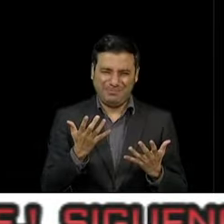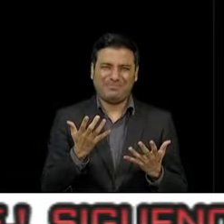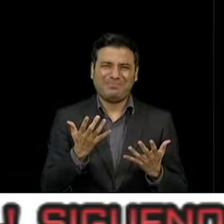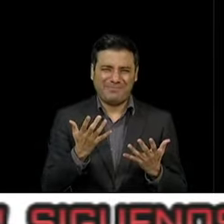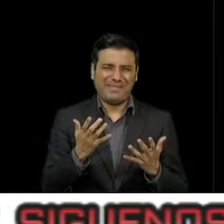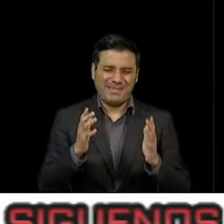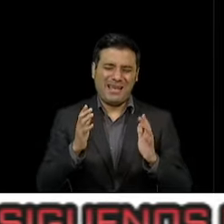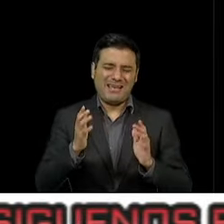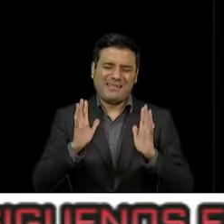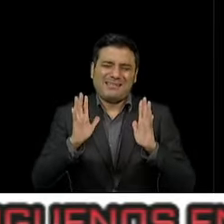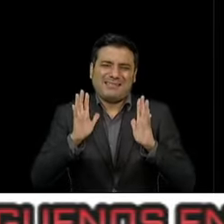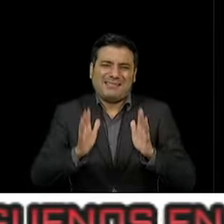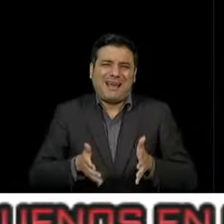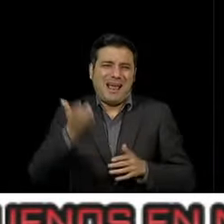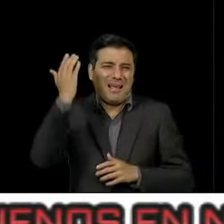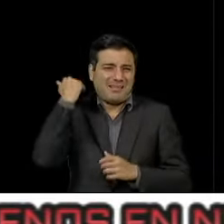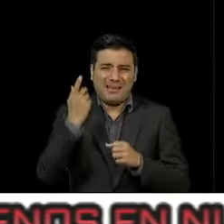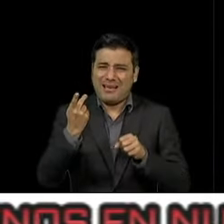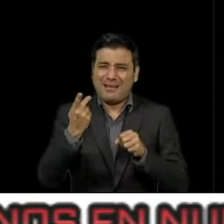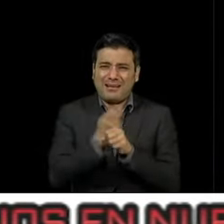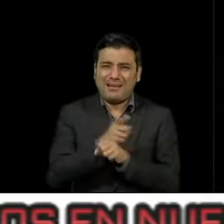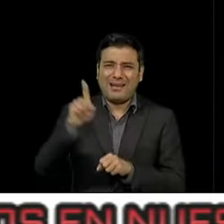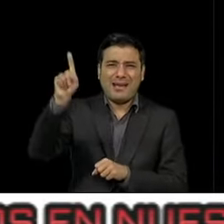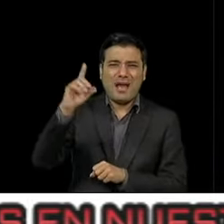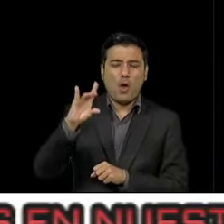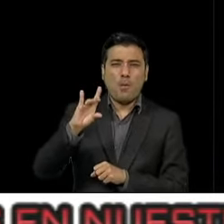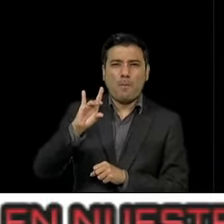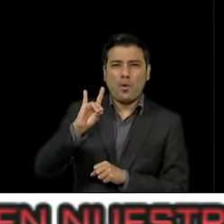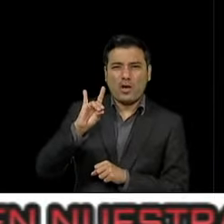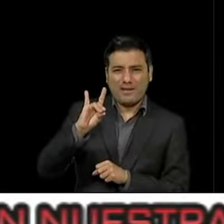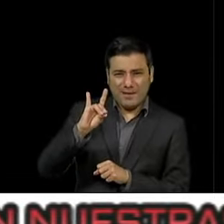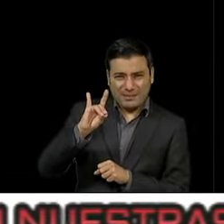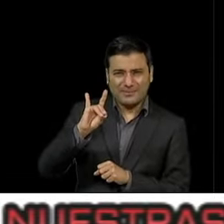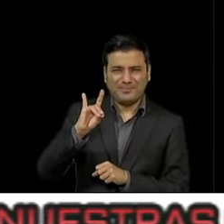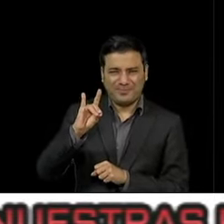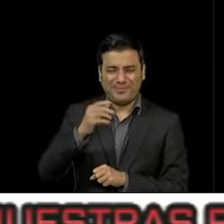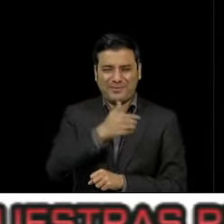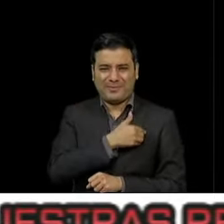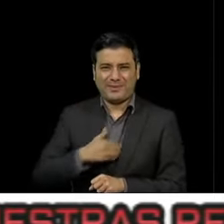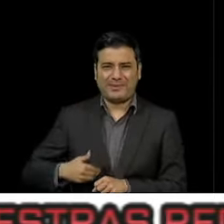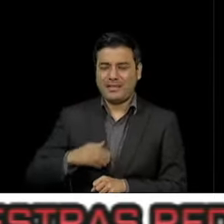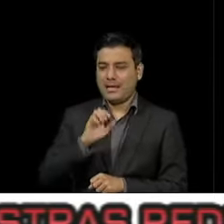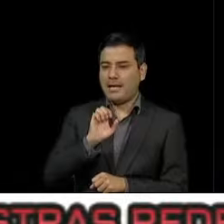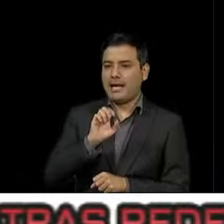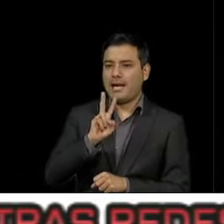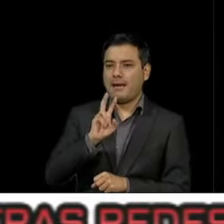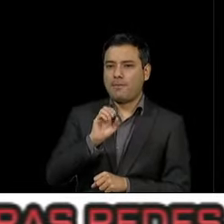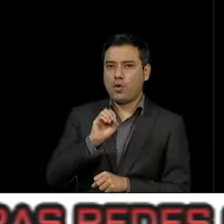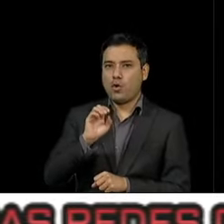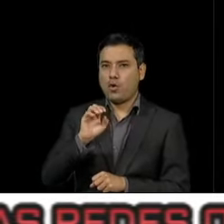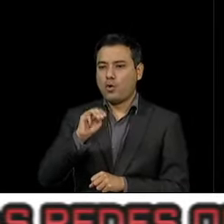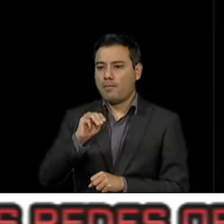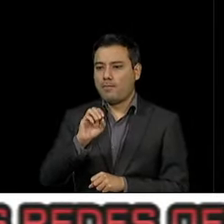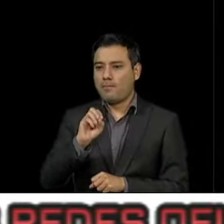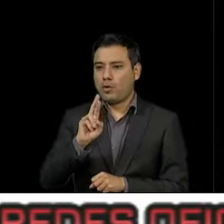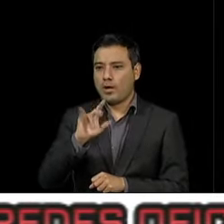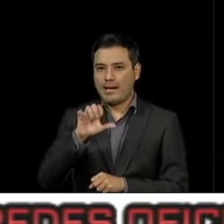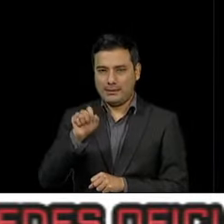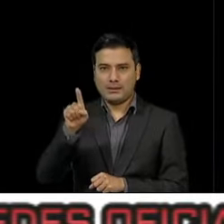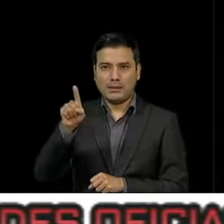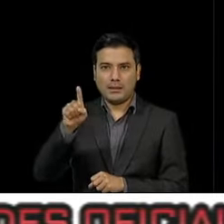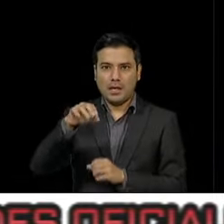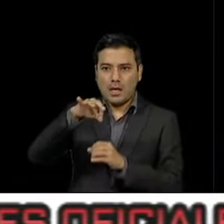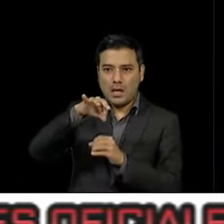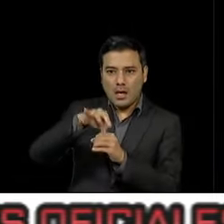de Bolivia, en donde desde el gobierno de Evo Morales se llevó a cabo una elección para elegir a la autoridad electoral